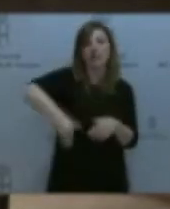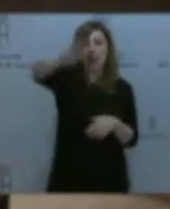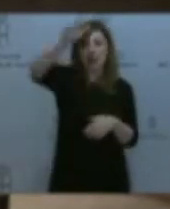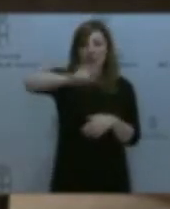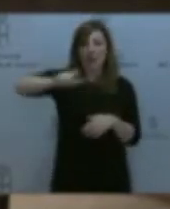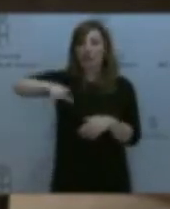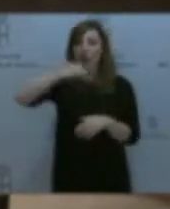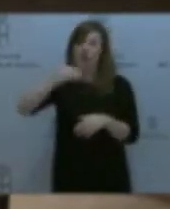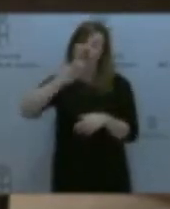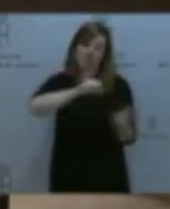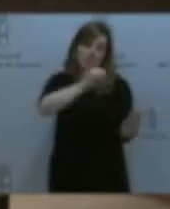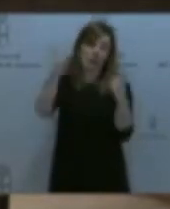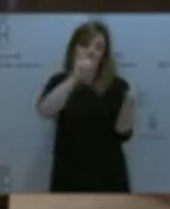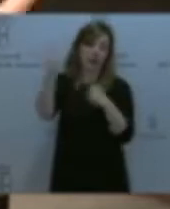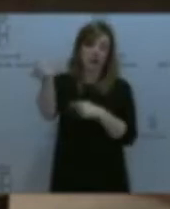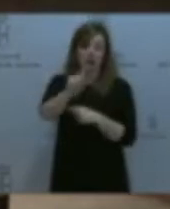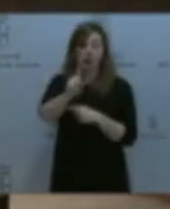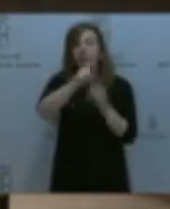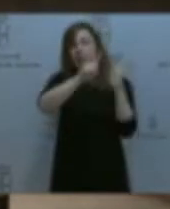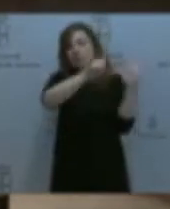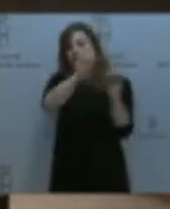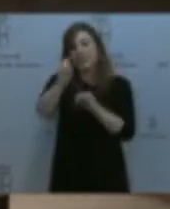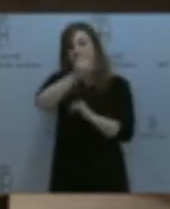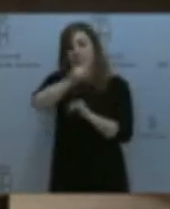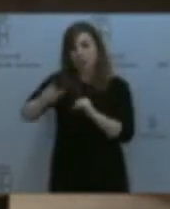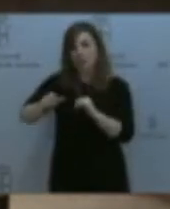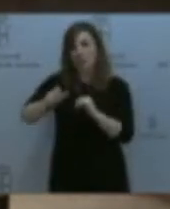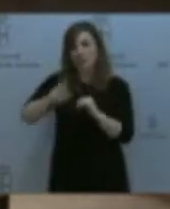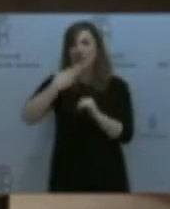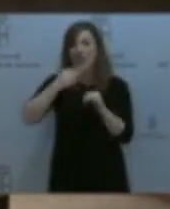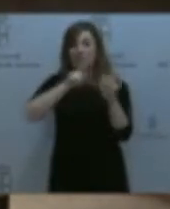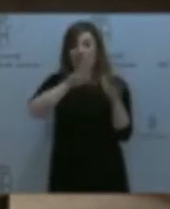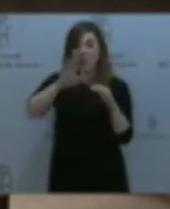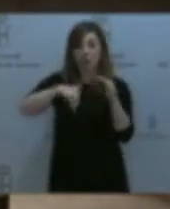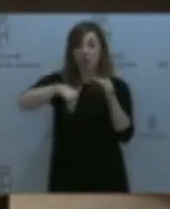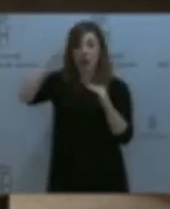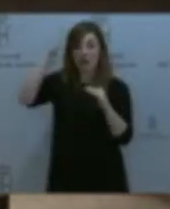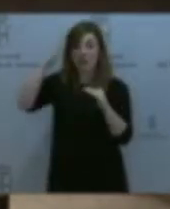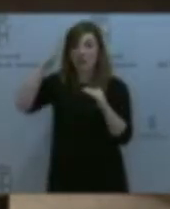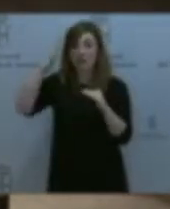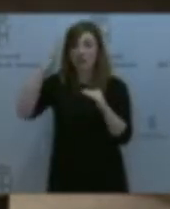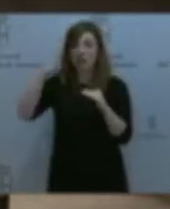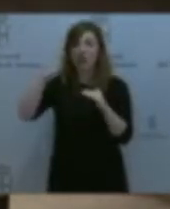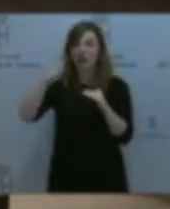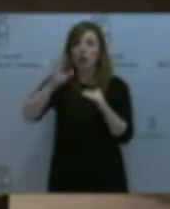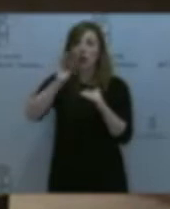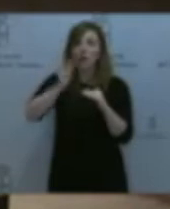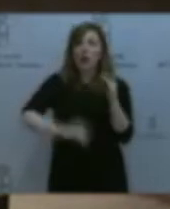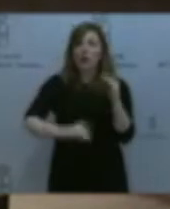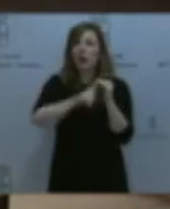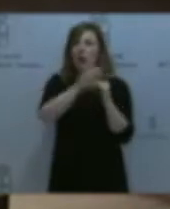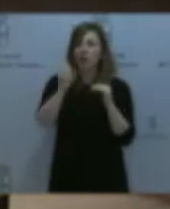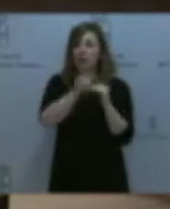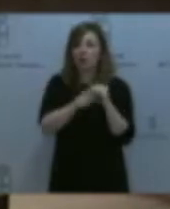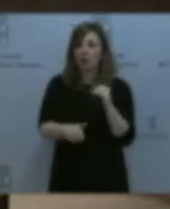deja de emigrar, habrá 60 personas por encima de los 65 años por cada 100 por debajo. Las cifras de la